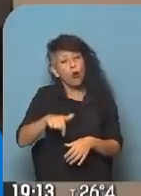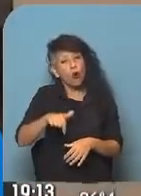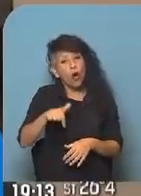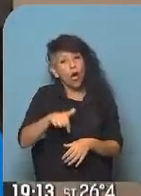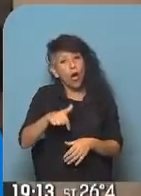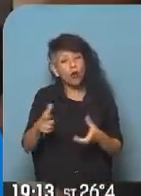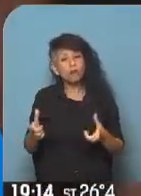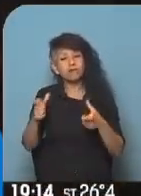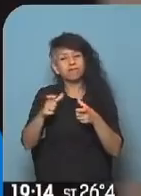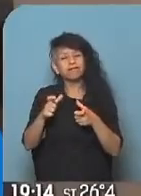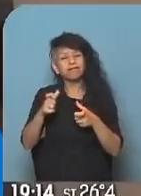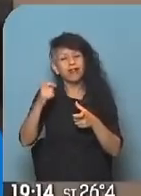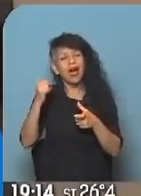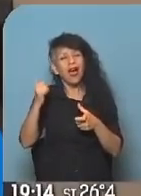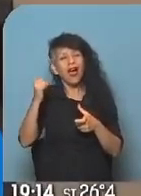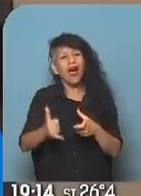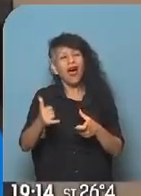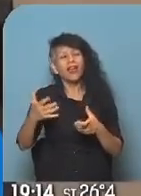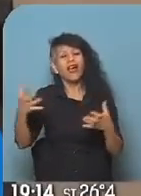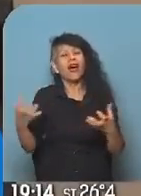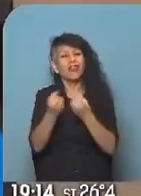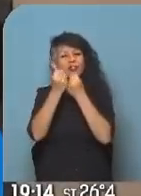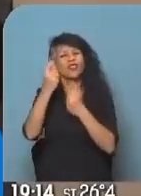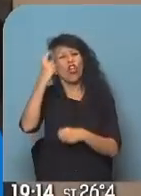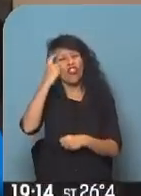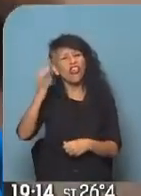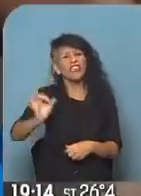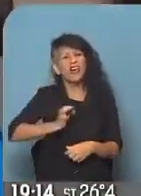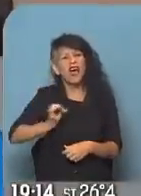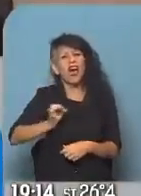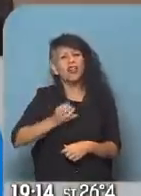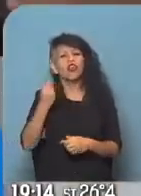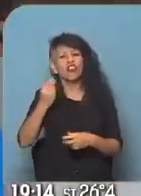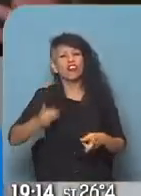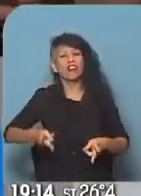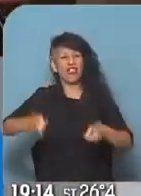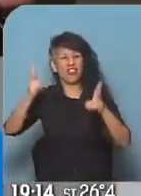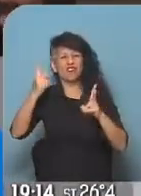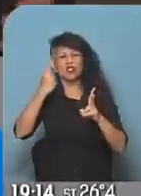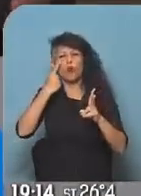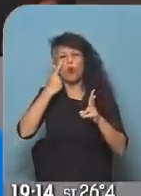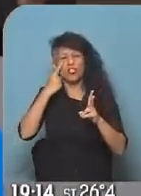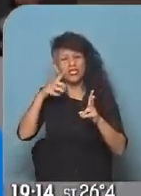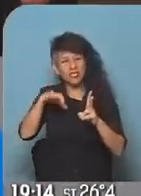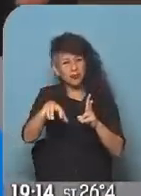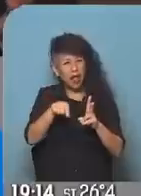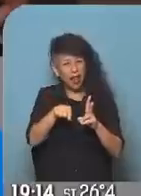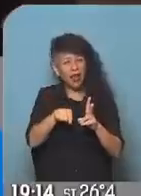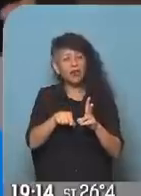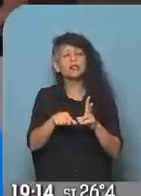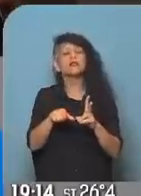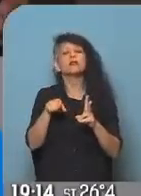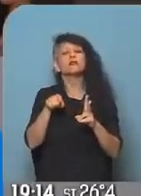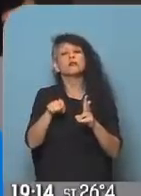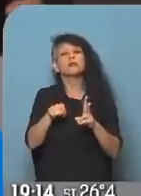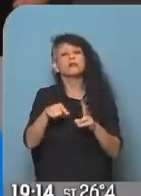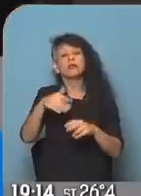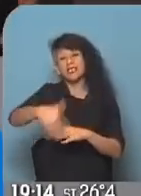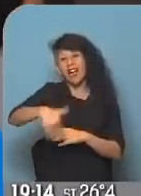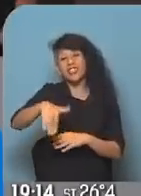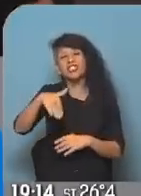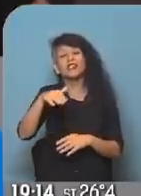10 años de la celebración, de los 10 años de este edificio municipal, doctor Baltasar Garzón Real, aquí en Avenida